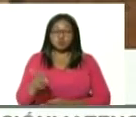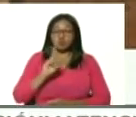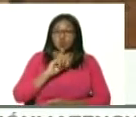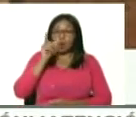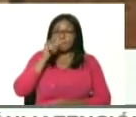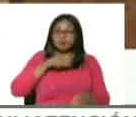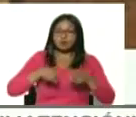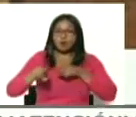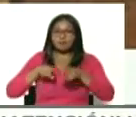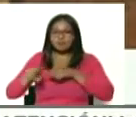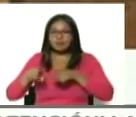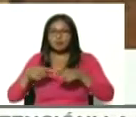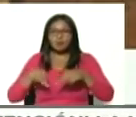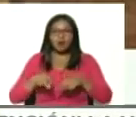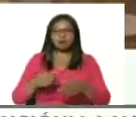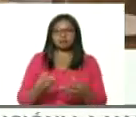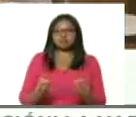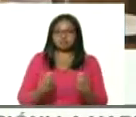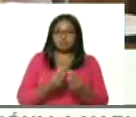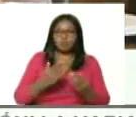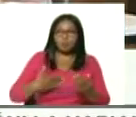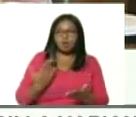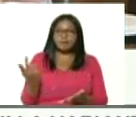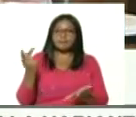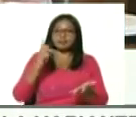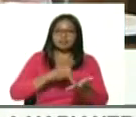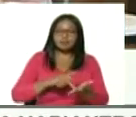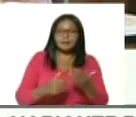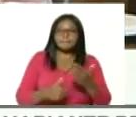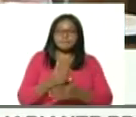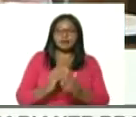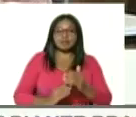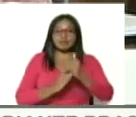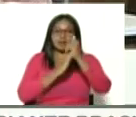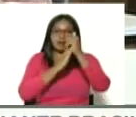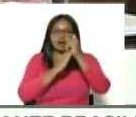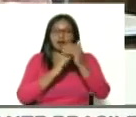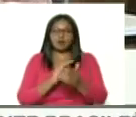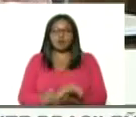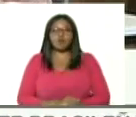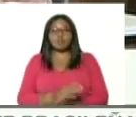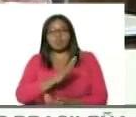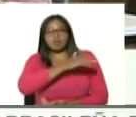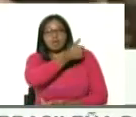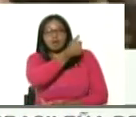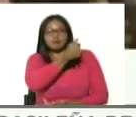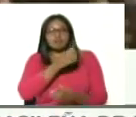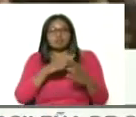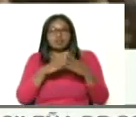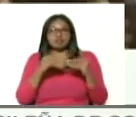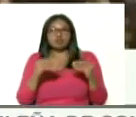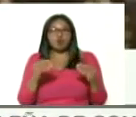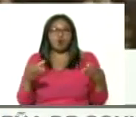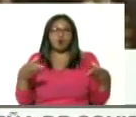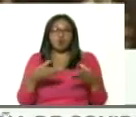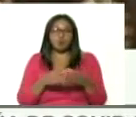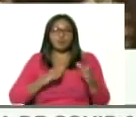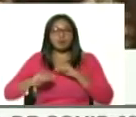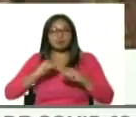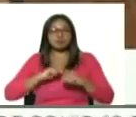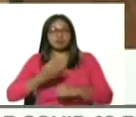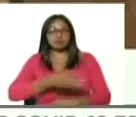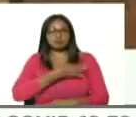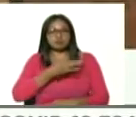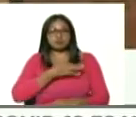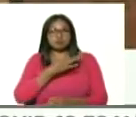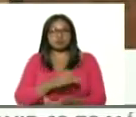con Héctor para que participe en el mayor número de liderazgo, de jefe, de partidos, movimientos